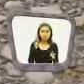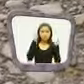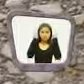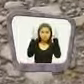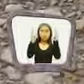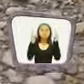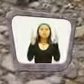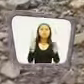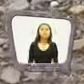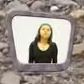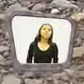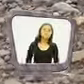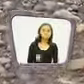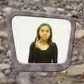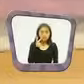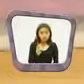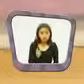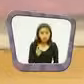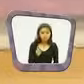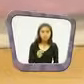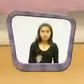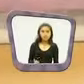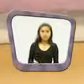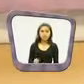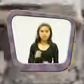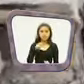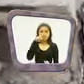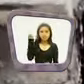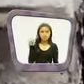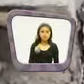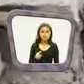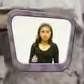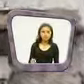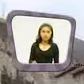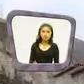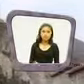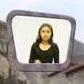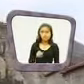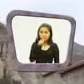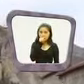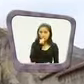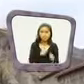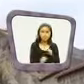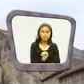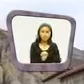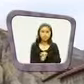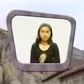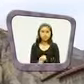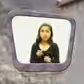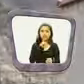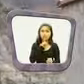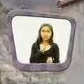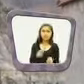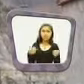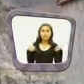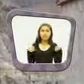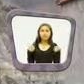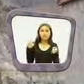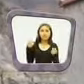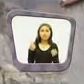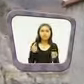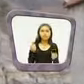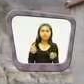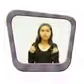estar atento a la aparición repentina de rajaduras. La clave para enfrentar cualquier emergencia es